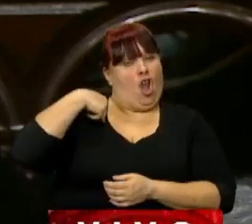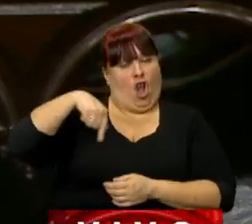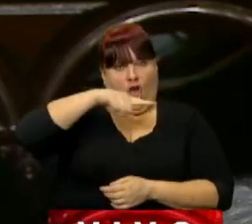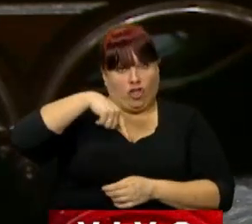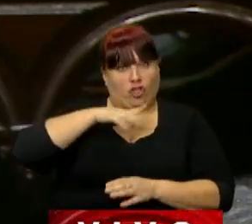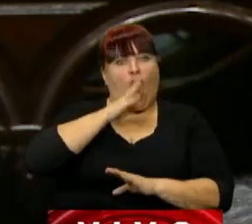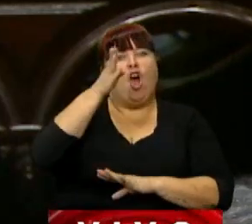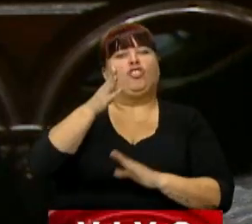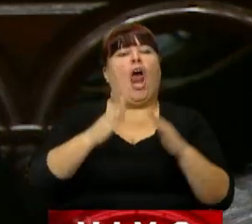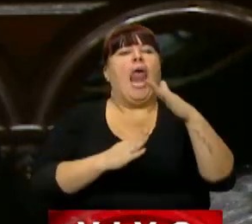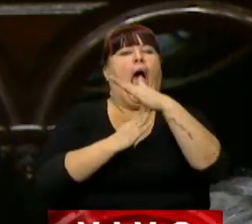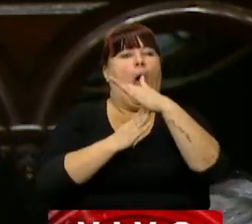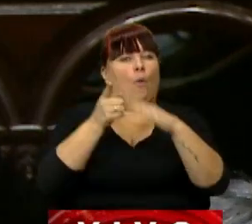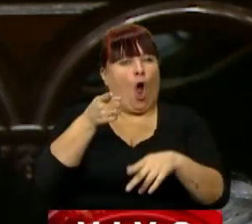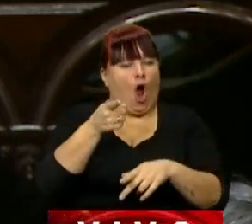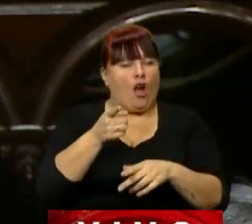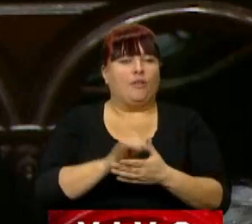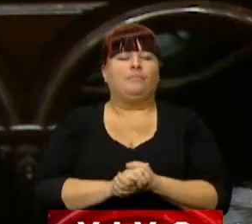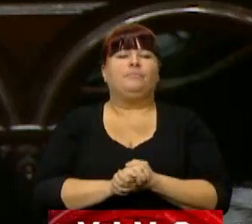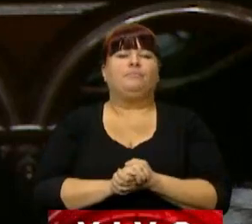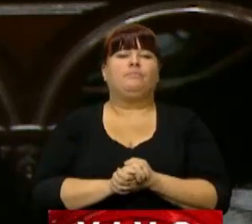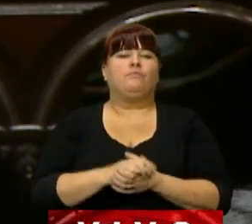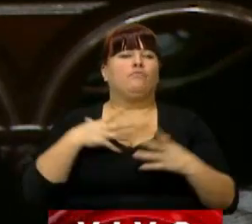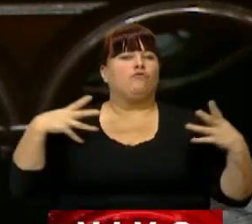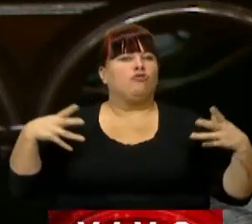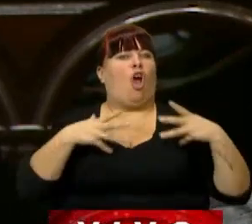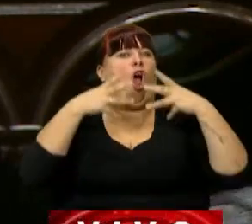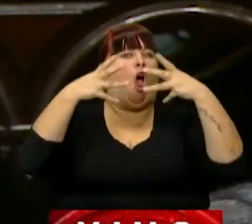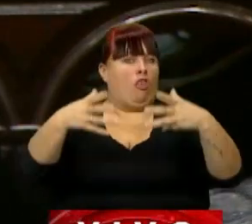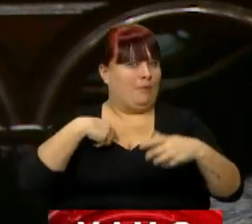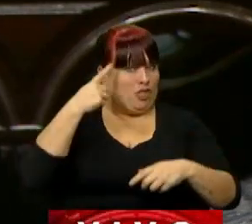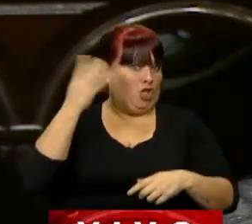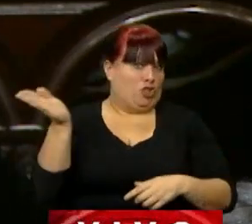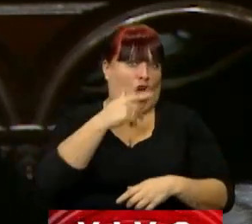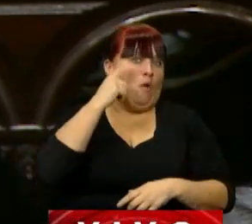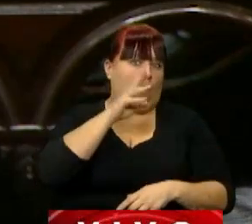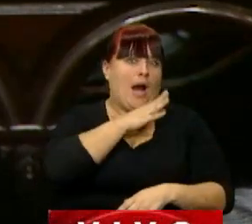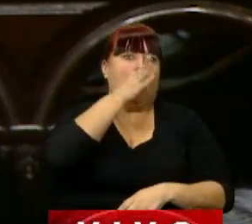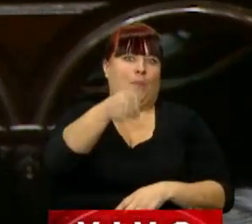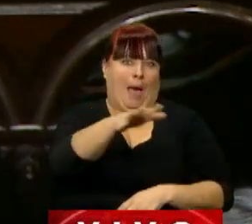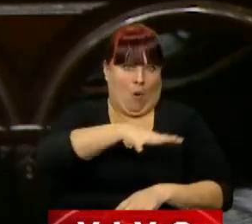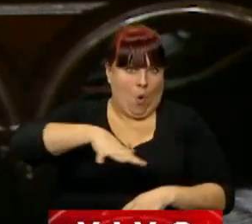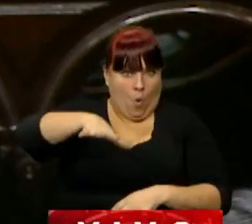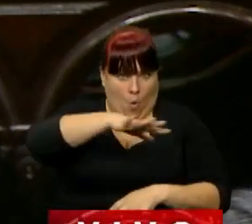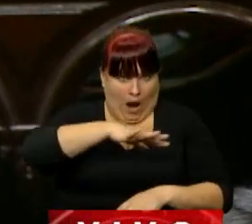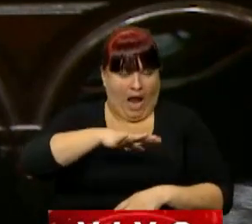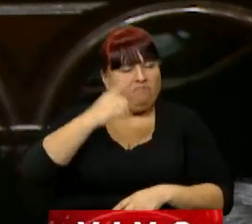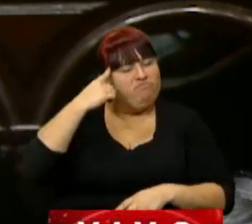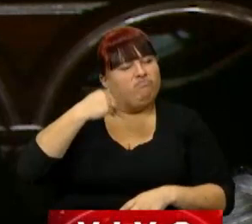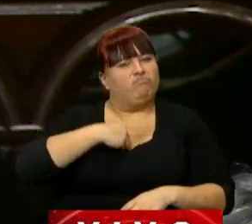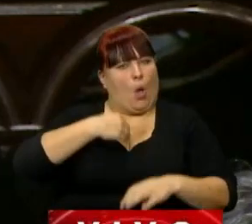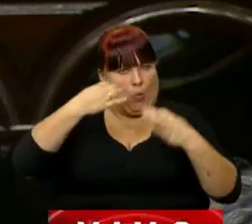vamos al ámbito de labor parlamentaria, vamos todos, y supongo que todas y todos vamos a ese ámbito, con buena